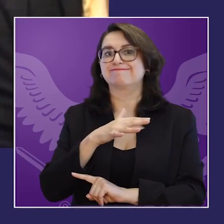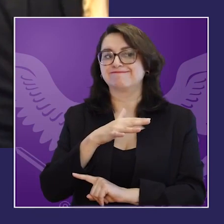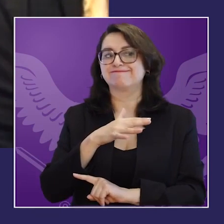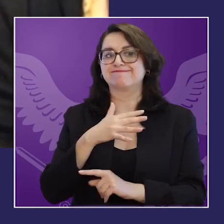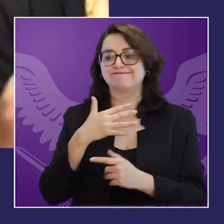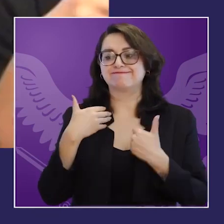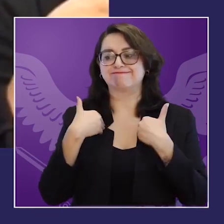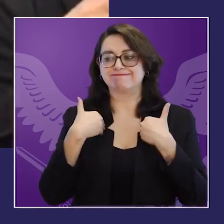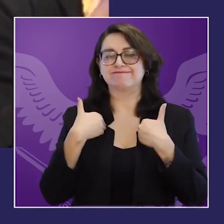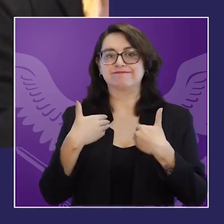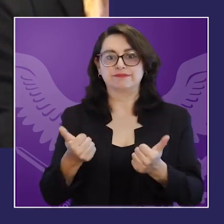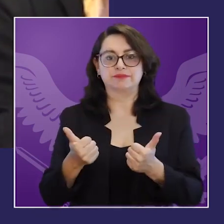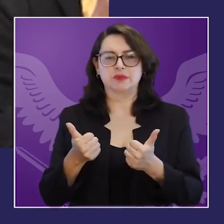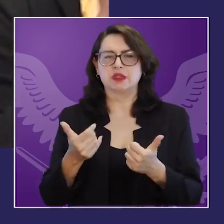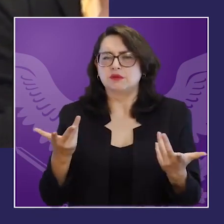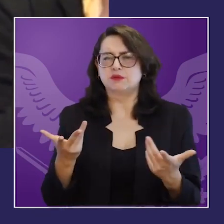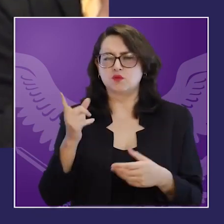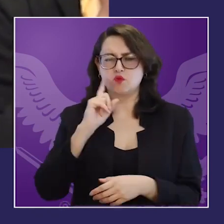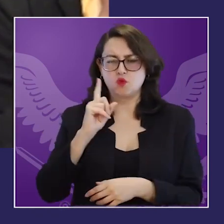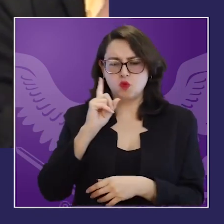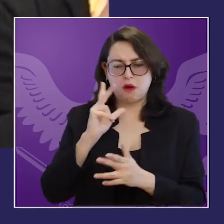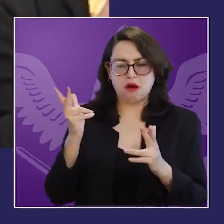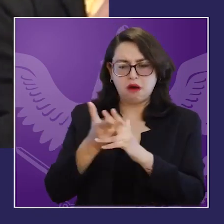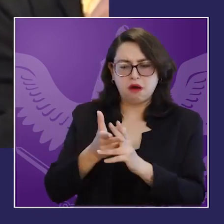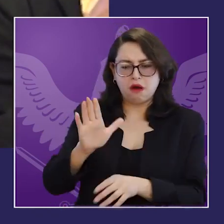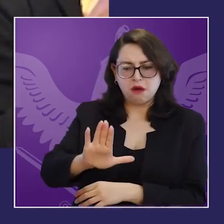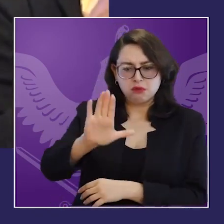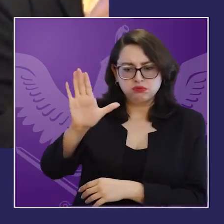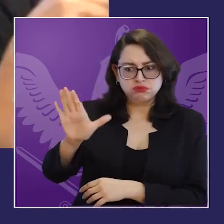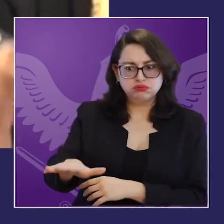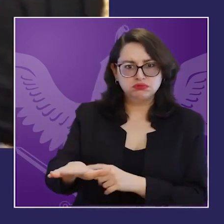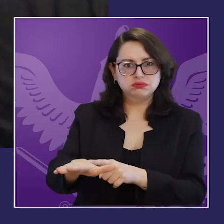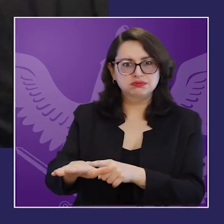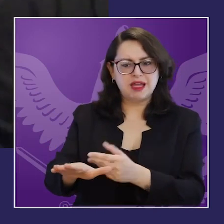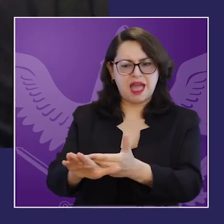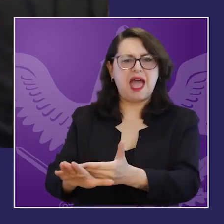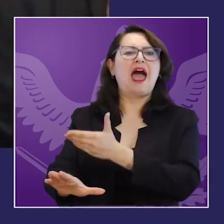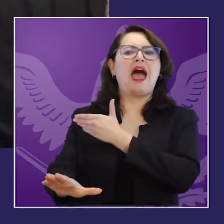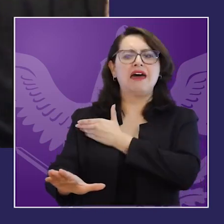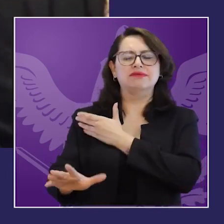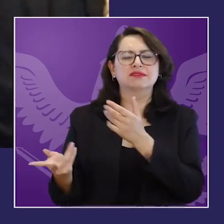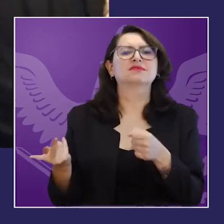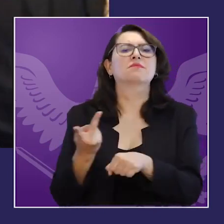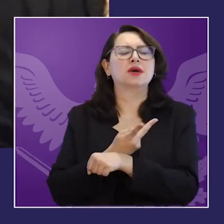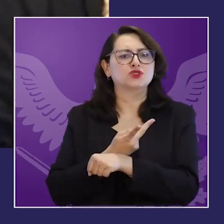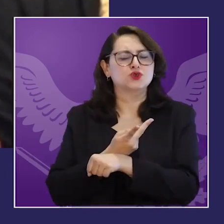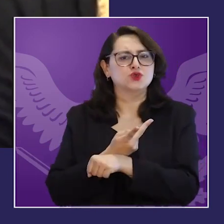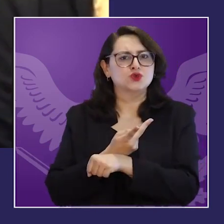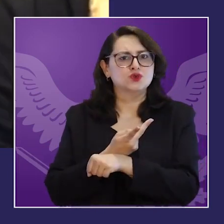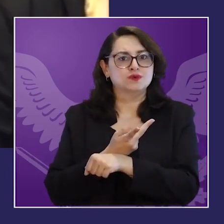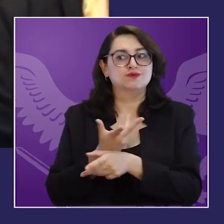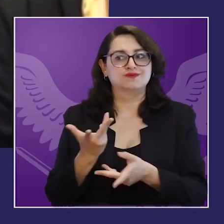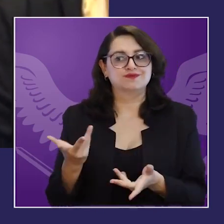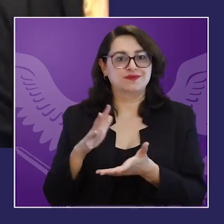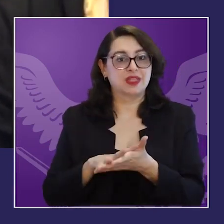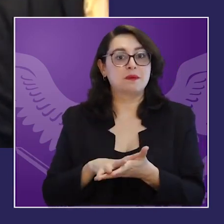de repente y súbitamente aparece una mujer, no, cuando aparece una mujer, la mayoría de esta región, lo